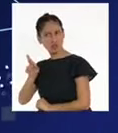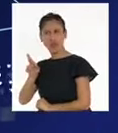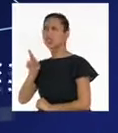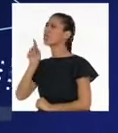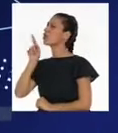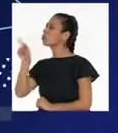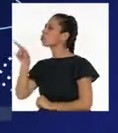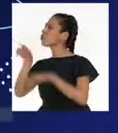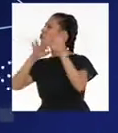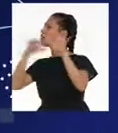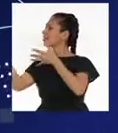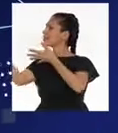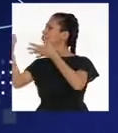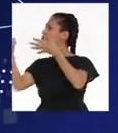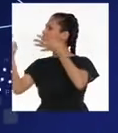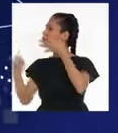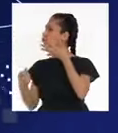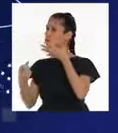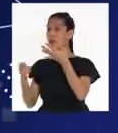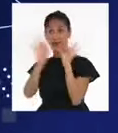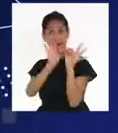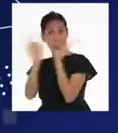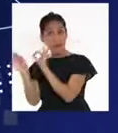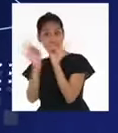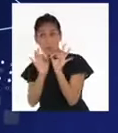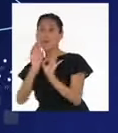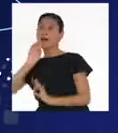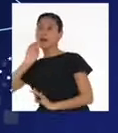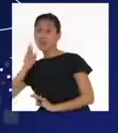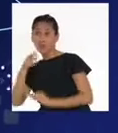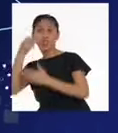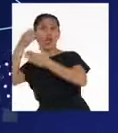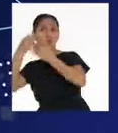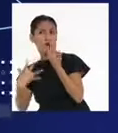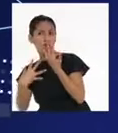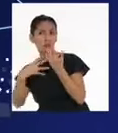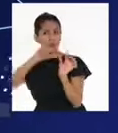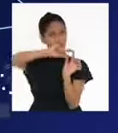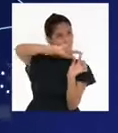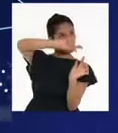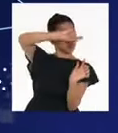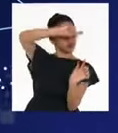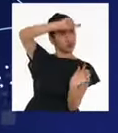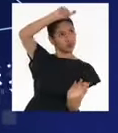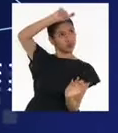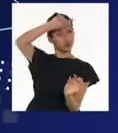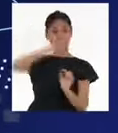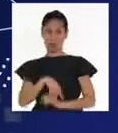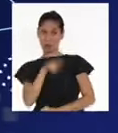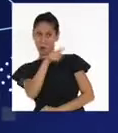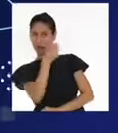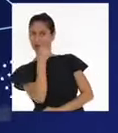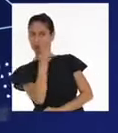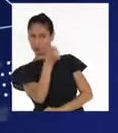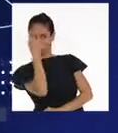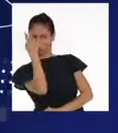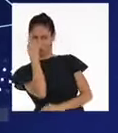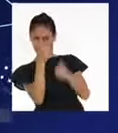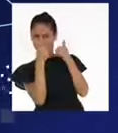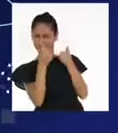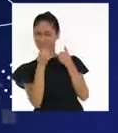familiares de Andrés dieron su respuesta. Valentín, entendiste muy bien. Eso veo.